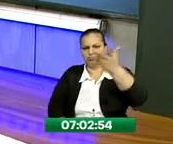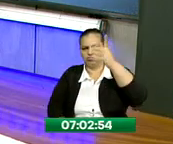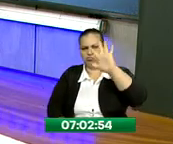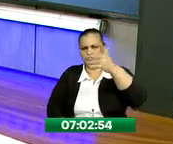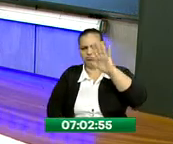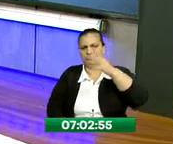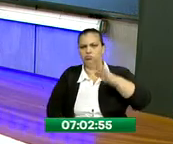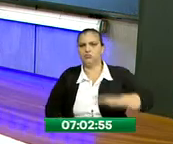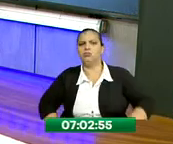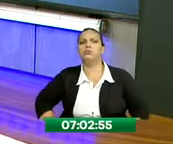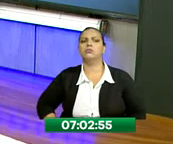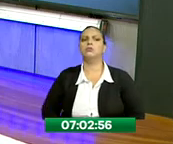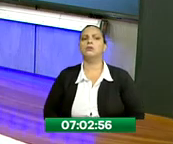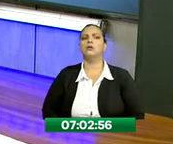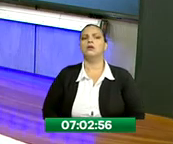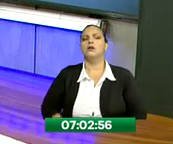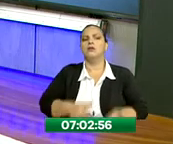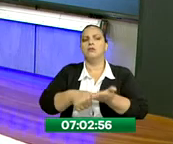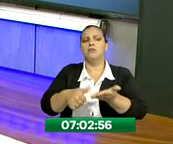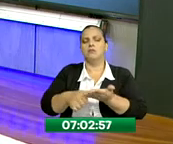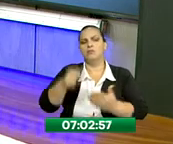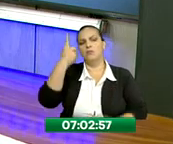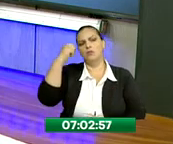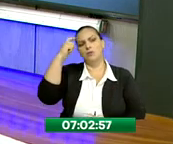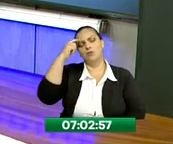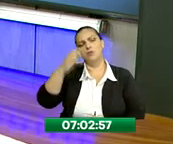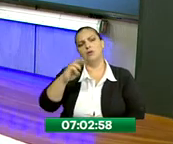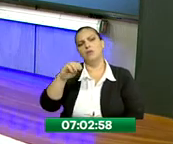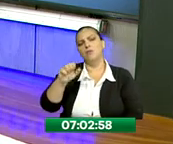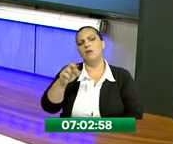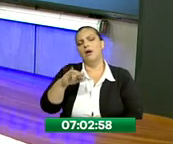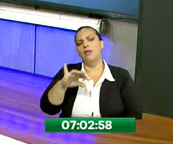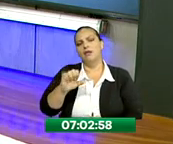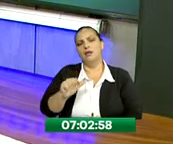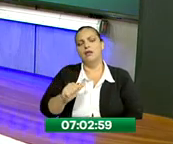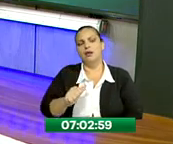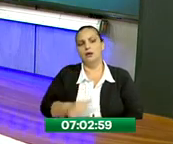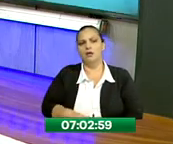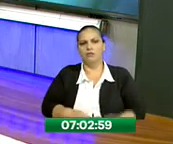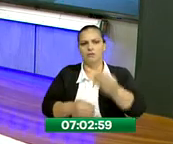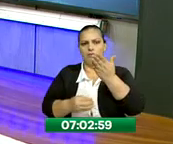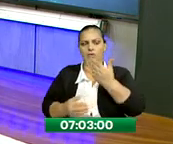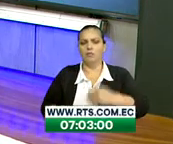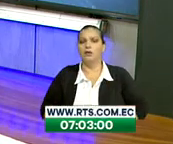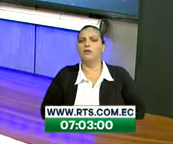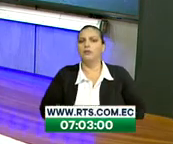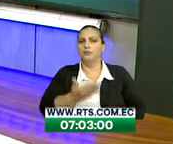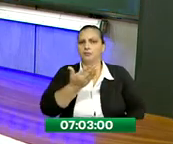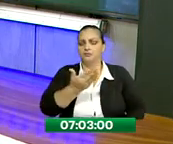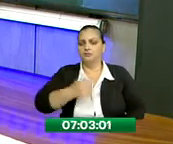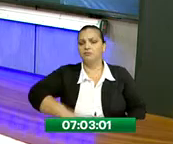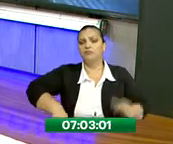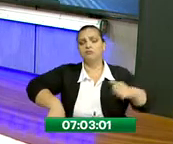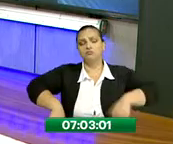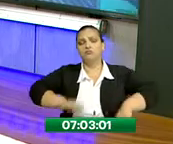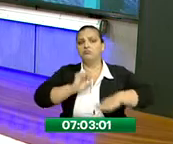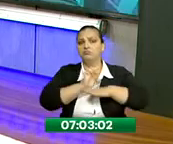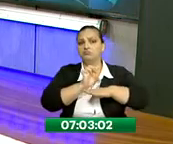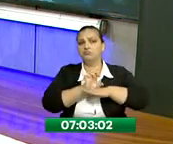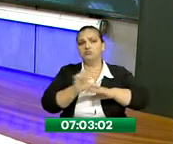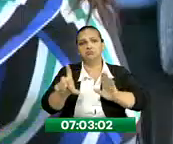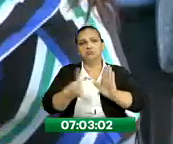Entre tanto, la ministra de Gobierno, María Paula Romo, garantizó la libertad de poderes en el país.